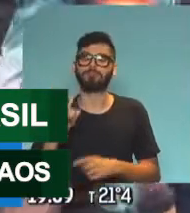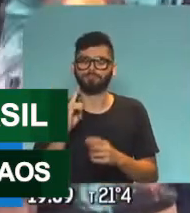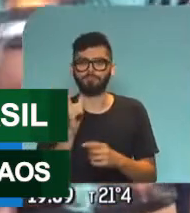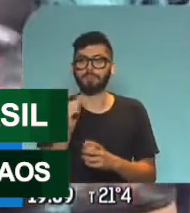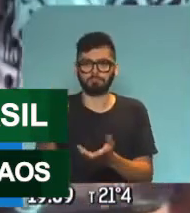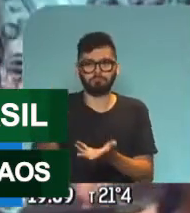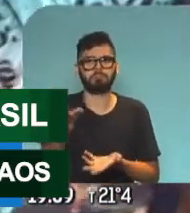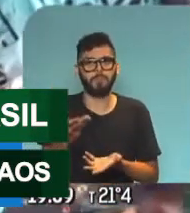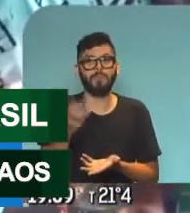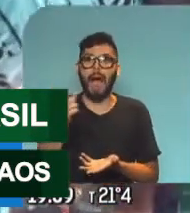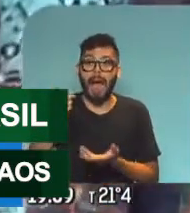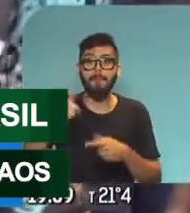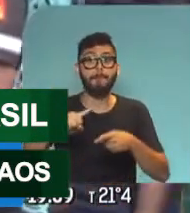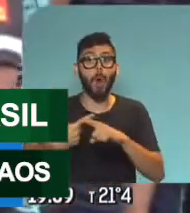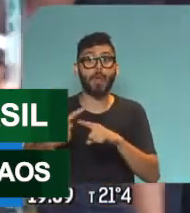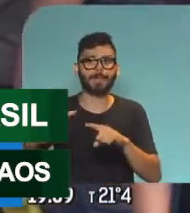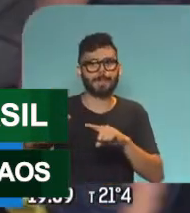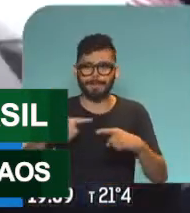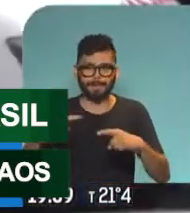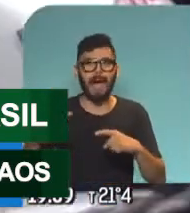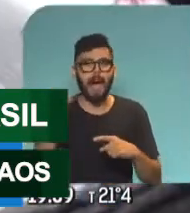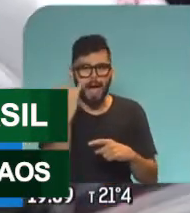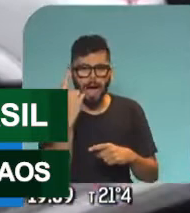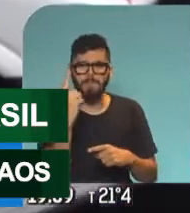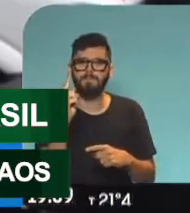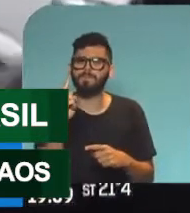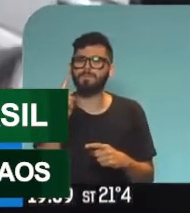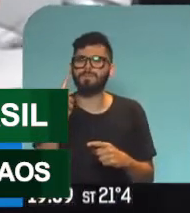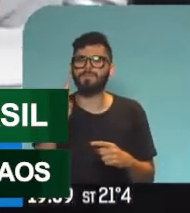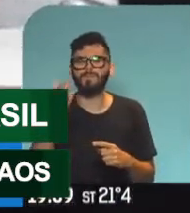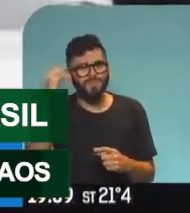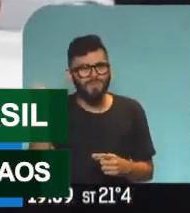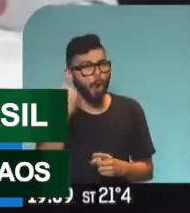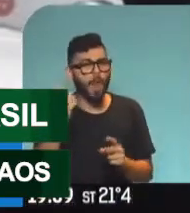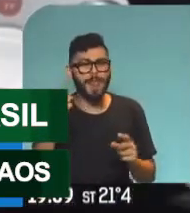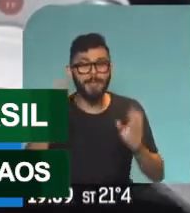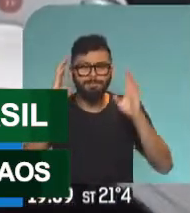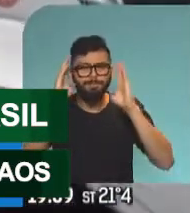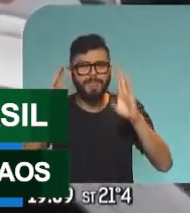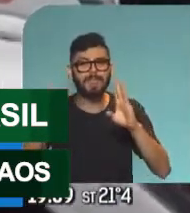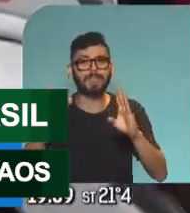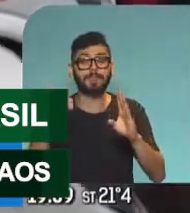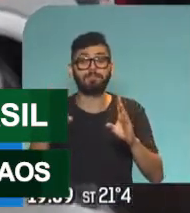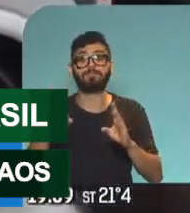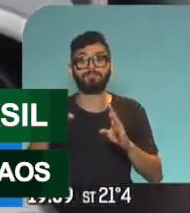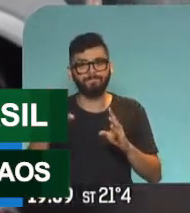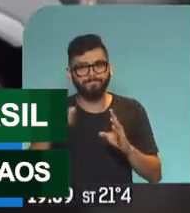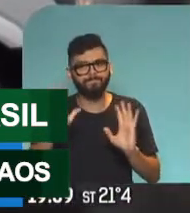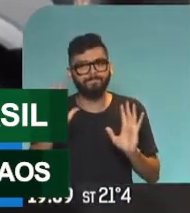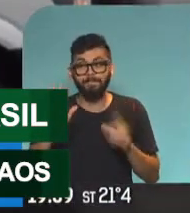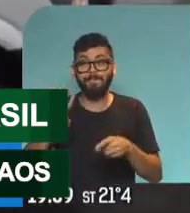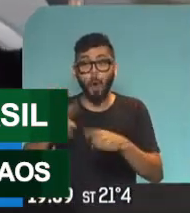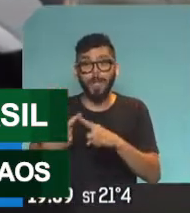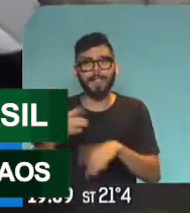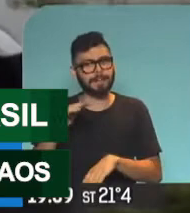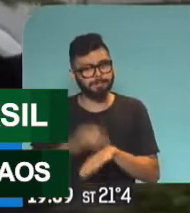producción de acero tiene que producir aire comprimido y gas oxígeno. Y entonces, desde el